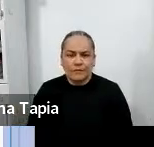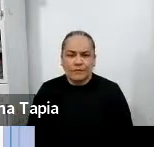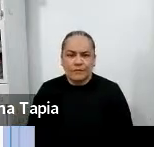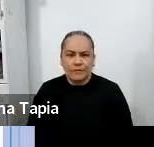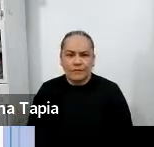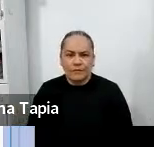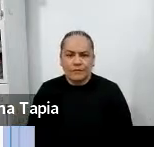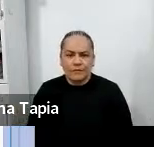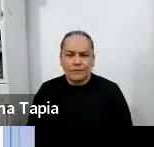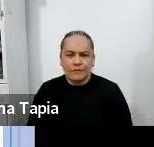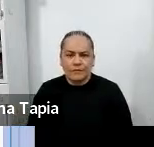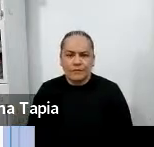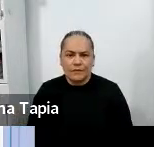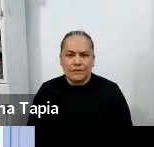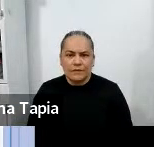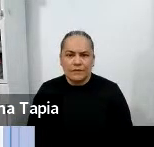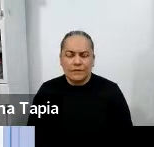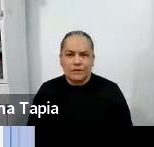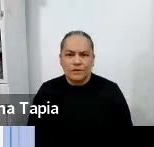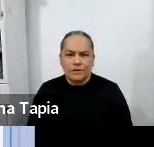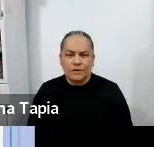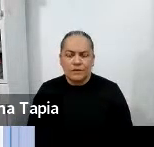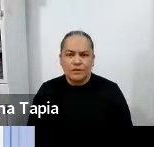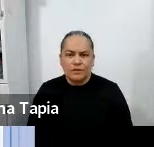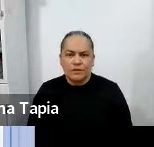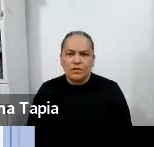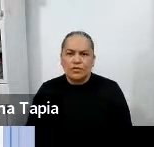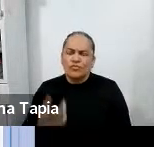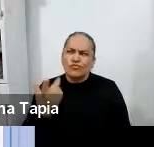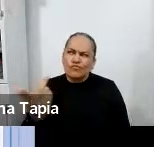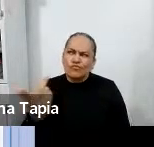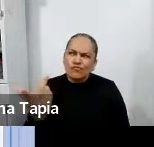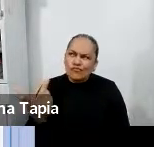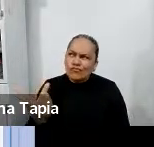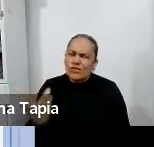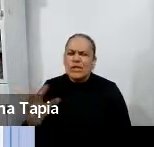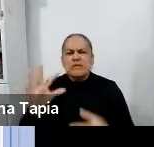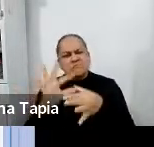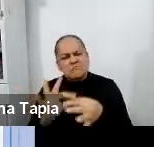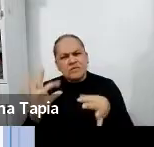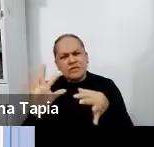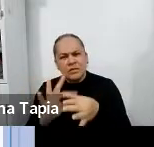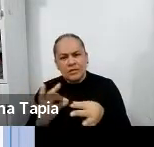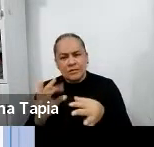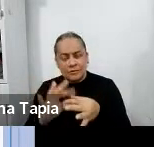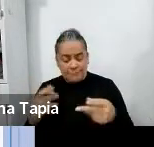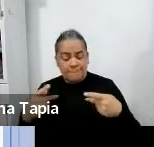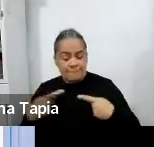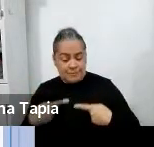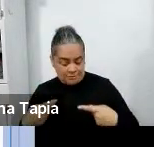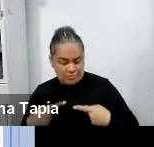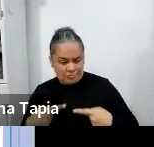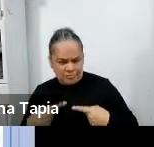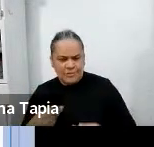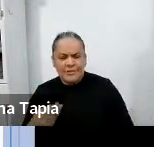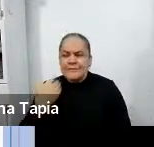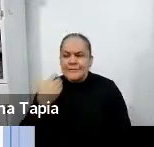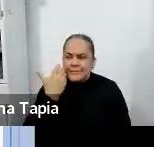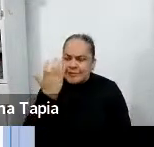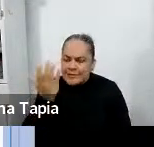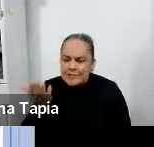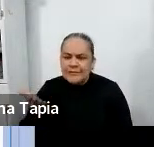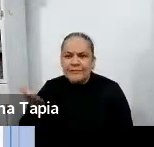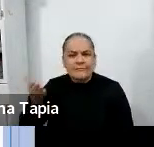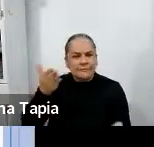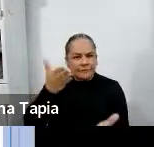¿sí? Y bueno, les menciono que cuando el paciente decide asistir, ¿sí? Sea por